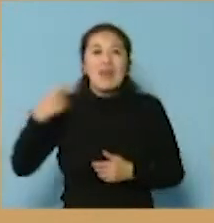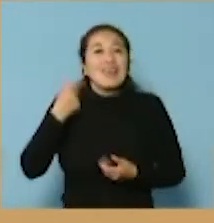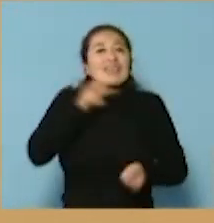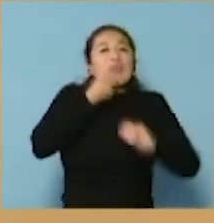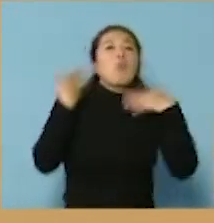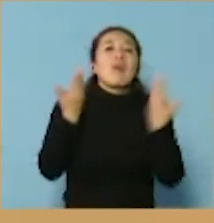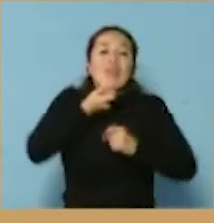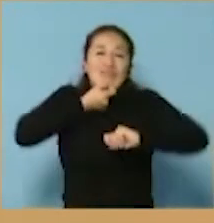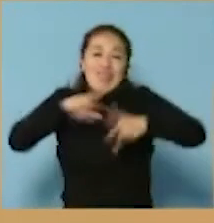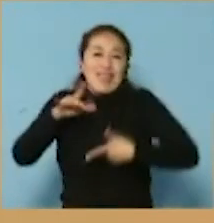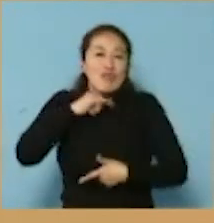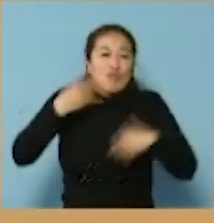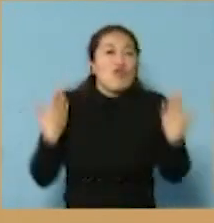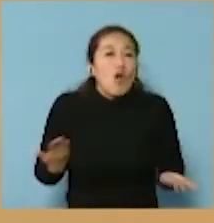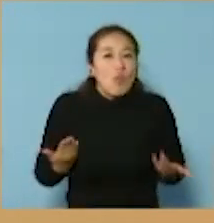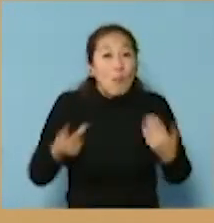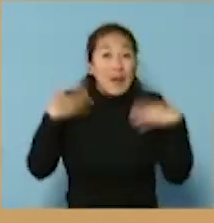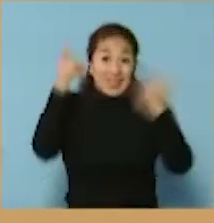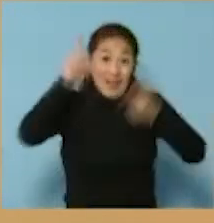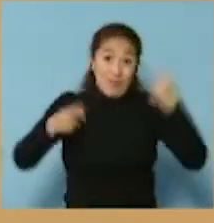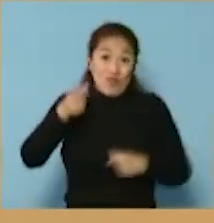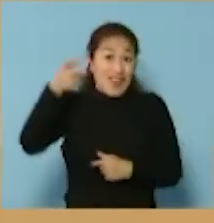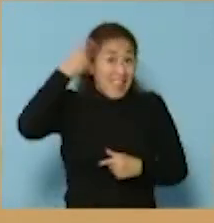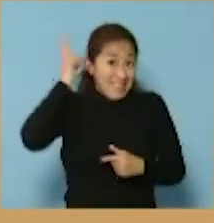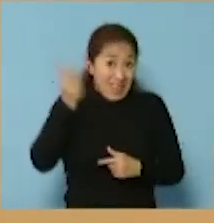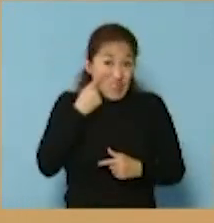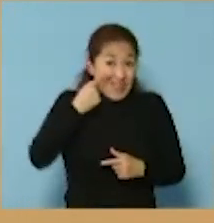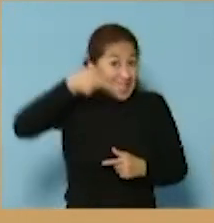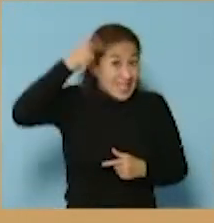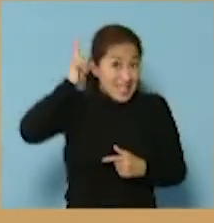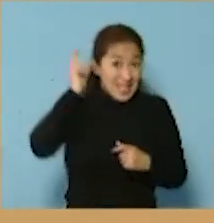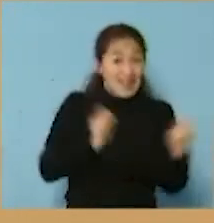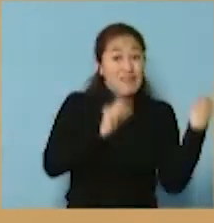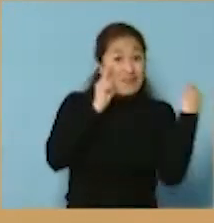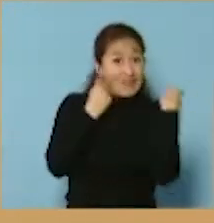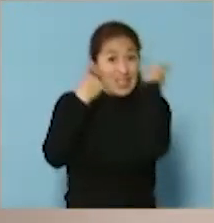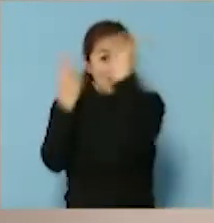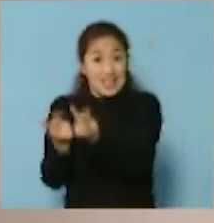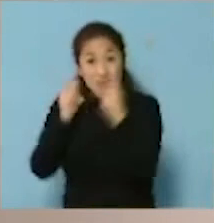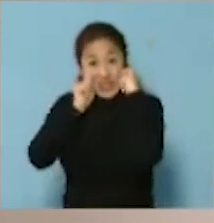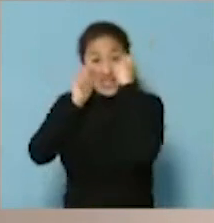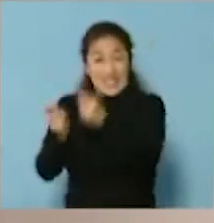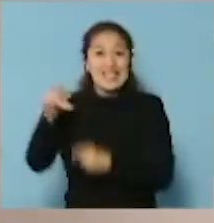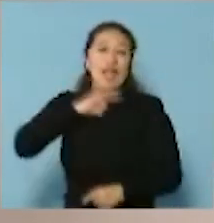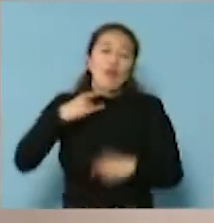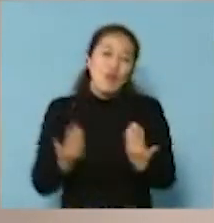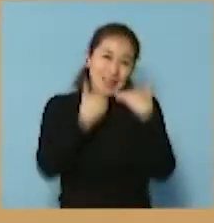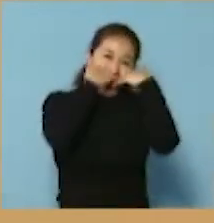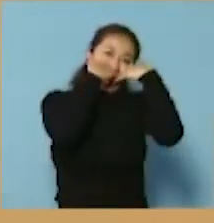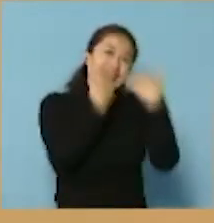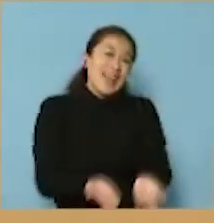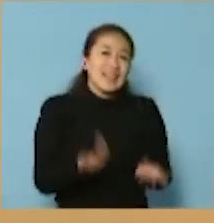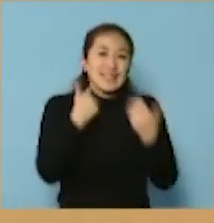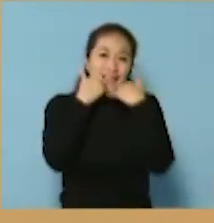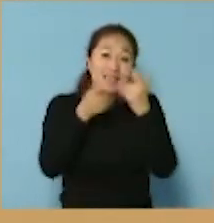de una manera que puedan venir a visitarnos se vende salta no se vende juzgue o vulnera ha sido usted es muy amable muchas